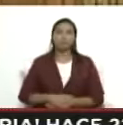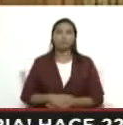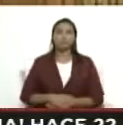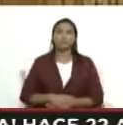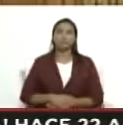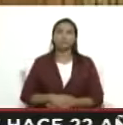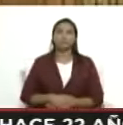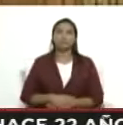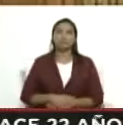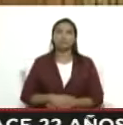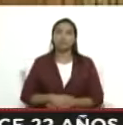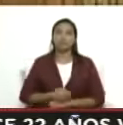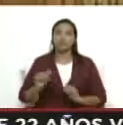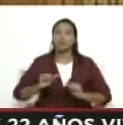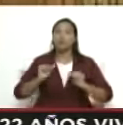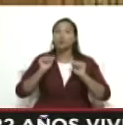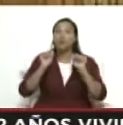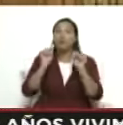comenzó